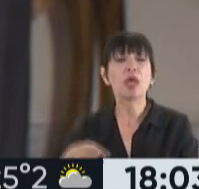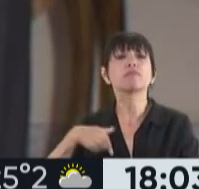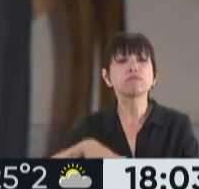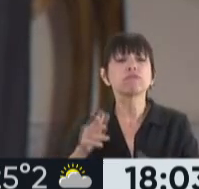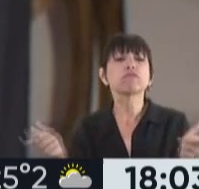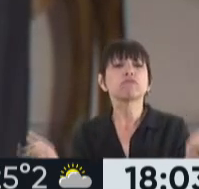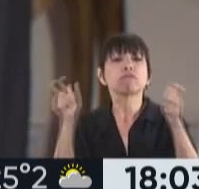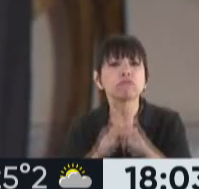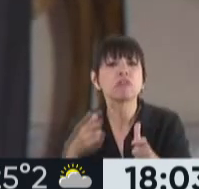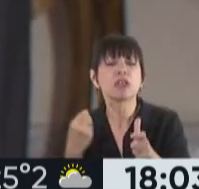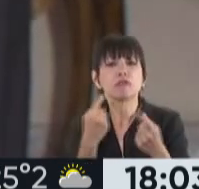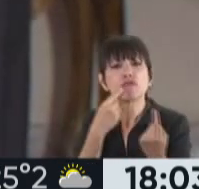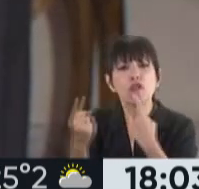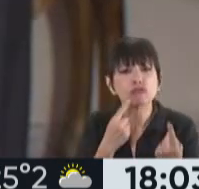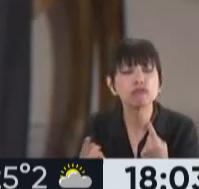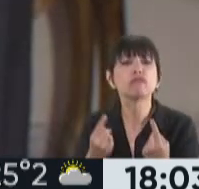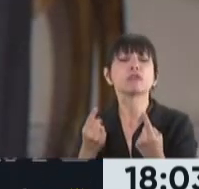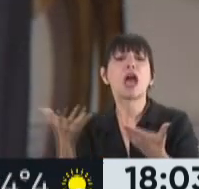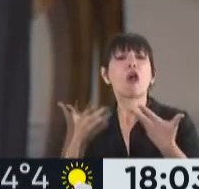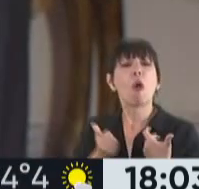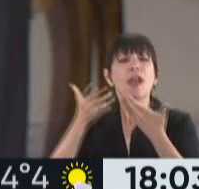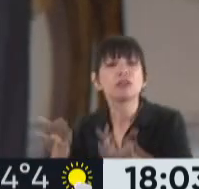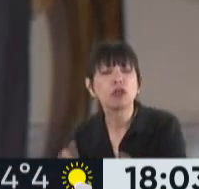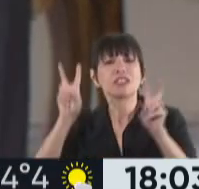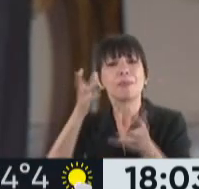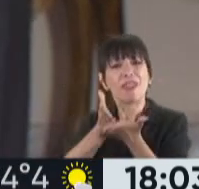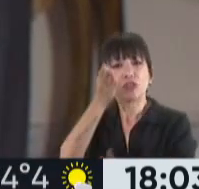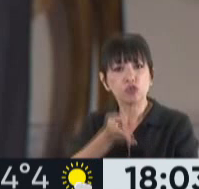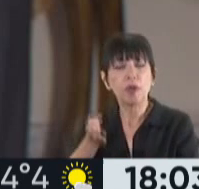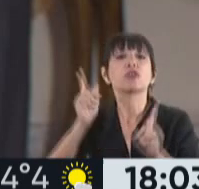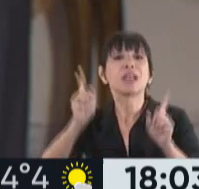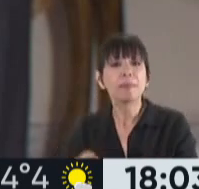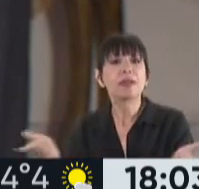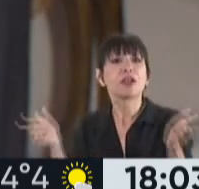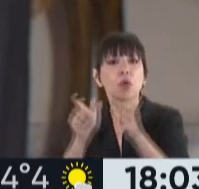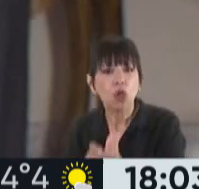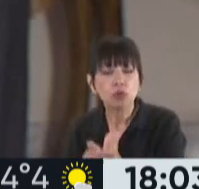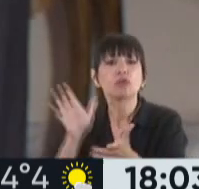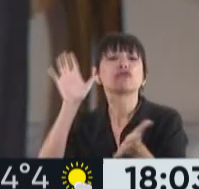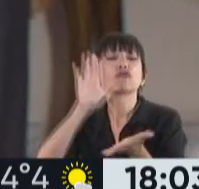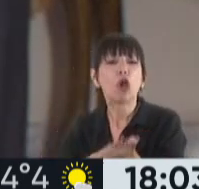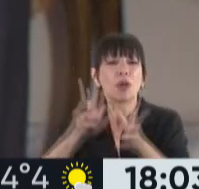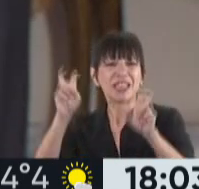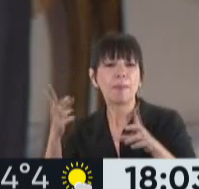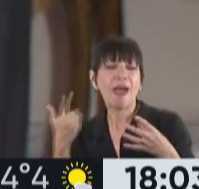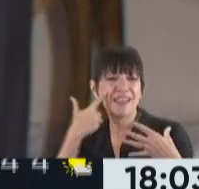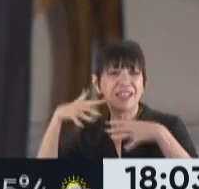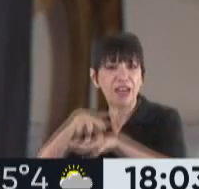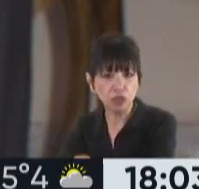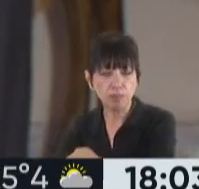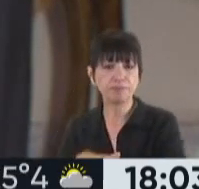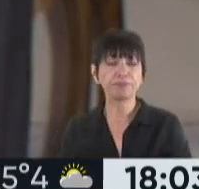consulta y cooperación en materia de derechos humanos y las reuniones correspondientes a los comités de integración. Con